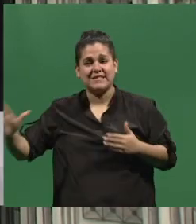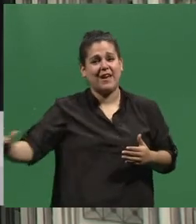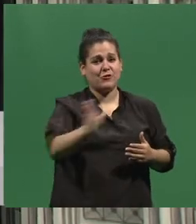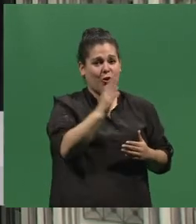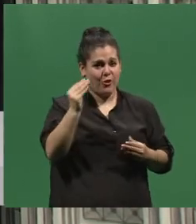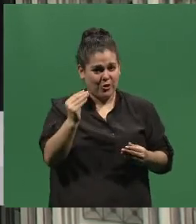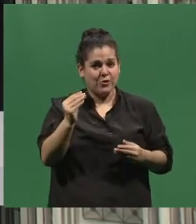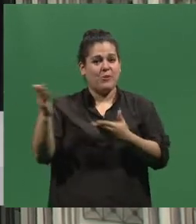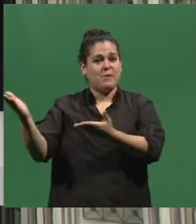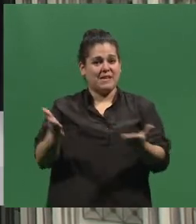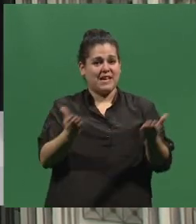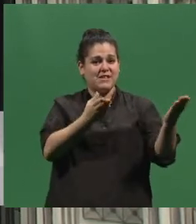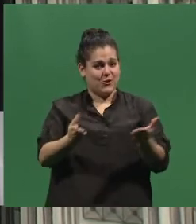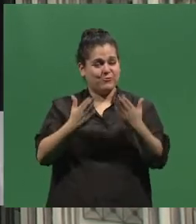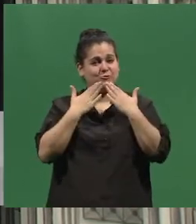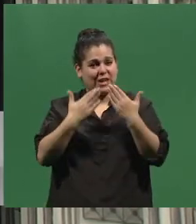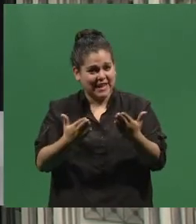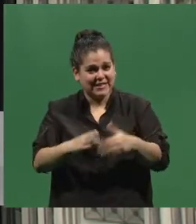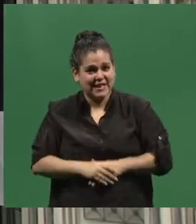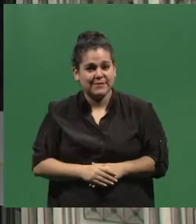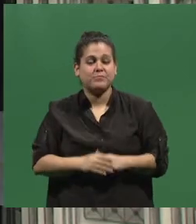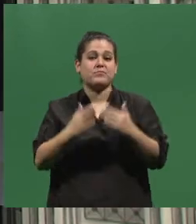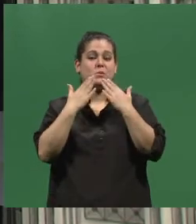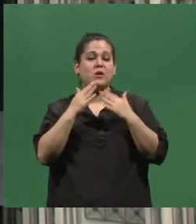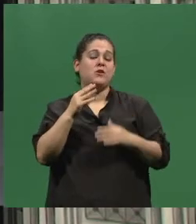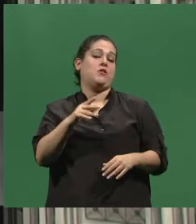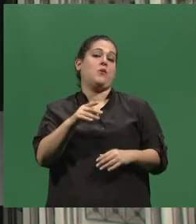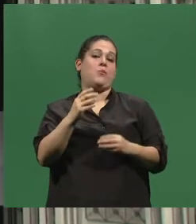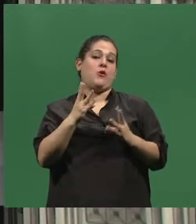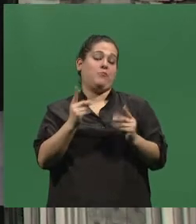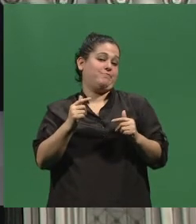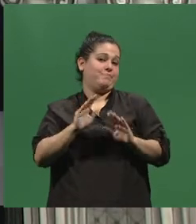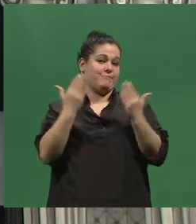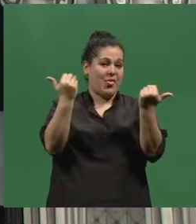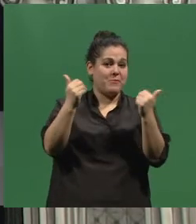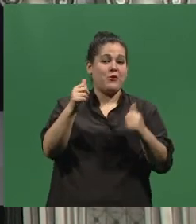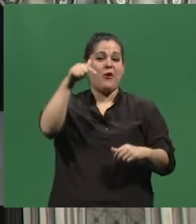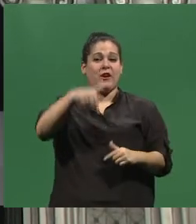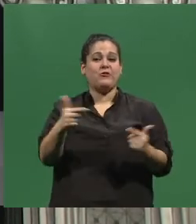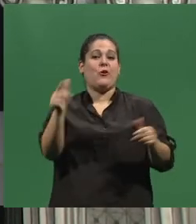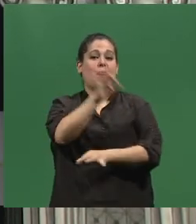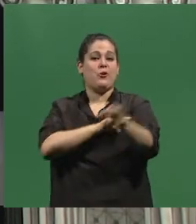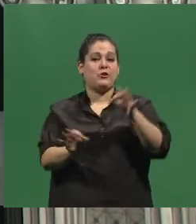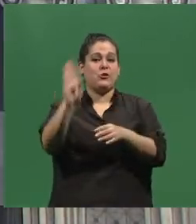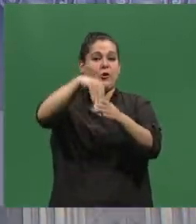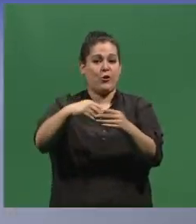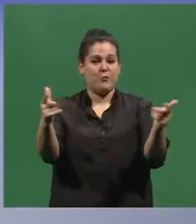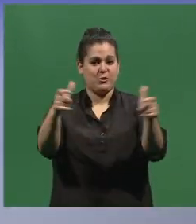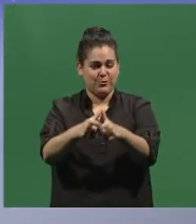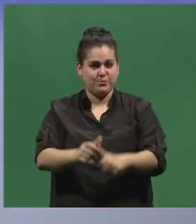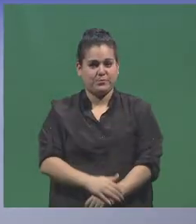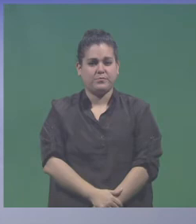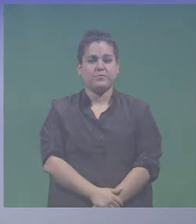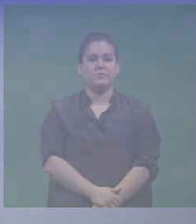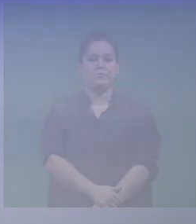Gracias muchas a gracias a ustedes ustedes los por la invitados. invitación. Gracias a ustedes. Muchas gracias y nos vamos, me voy despidiendo. Esto fue Proyecto en Comisión.